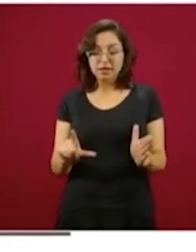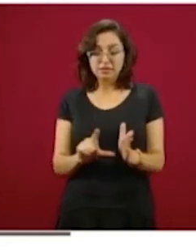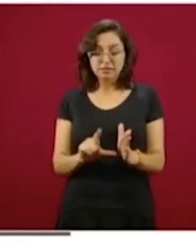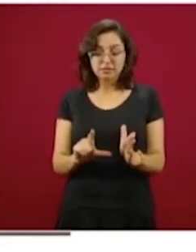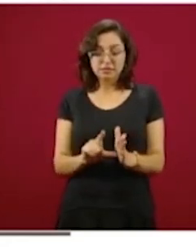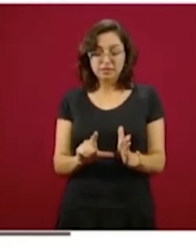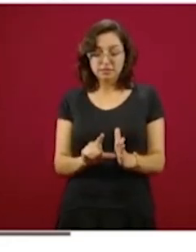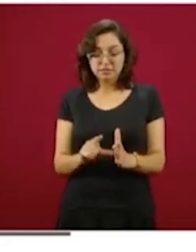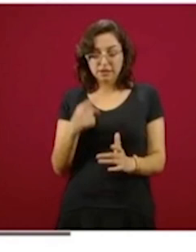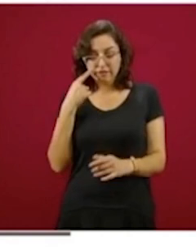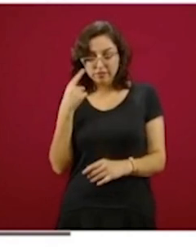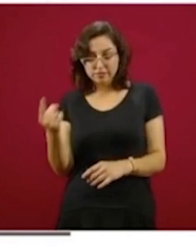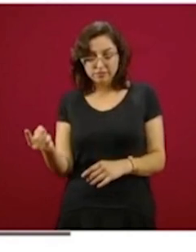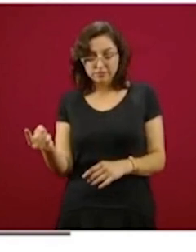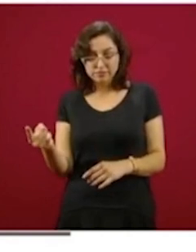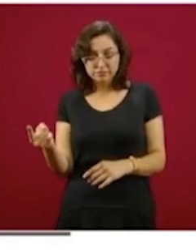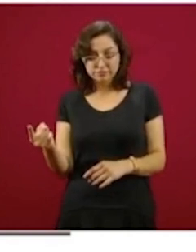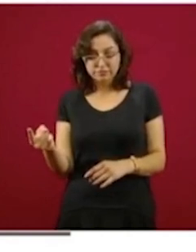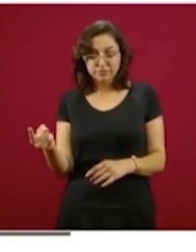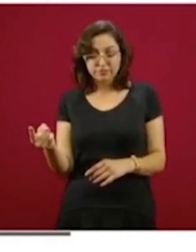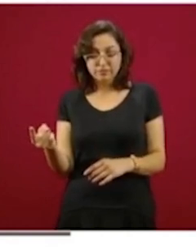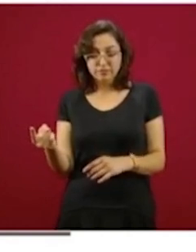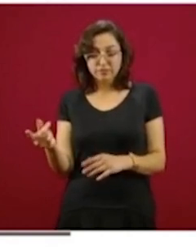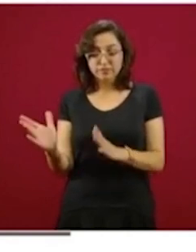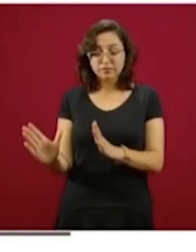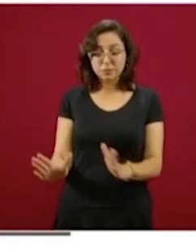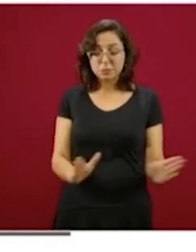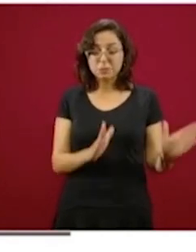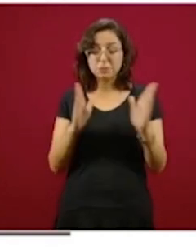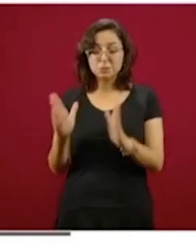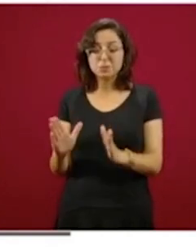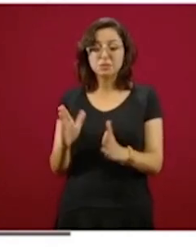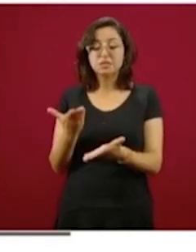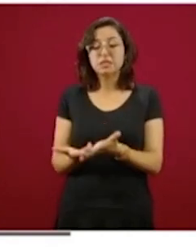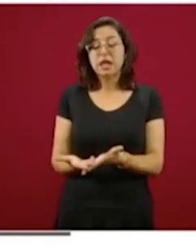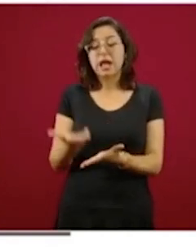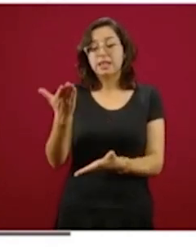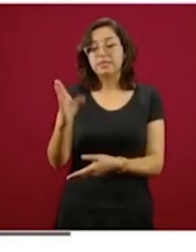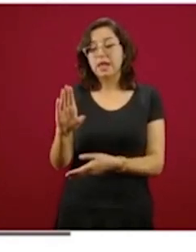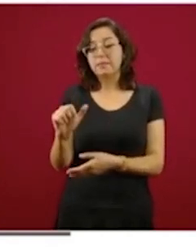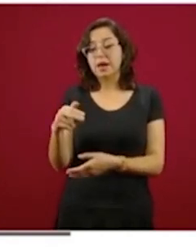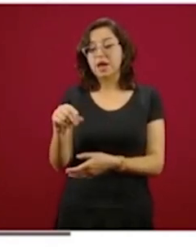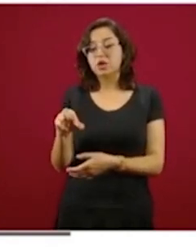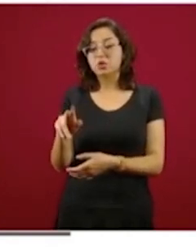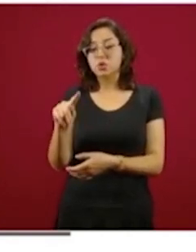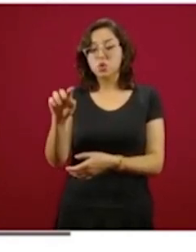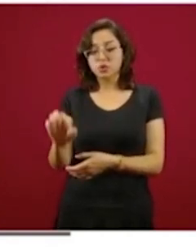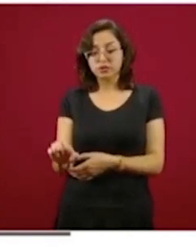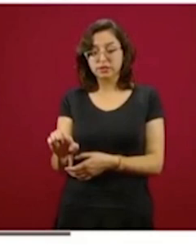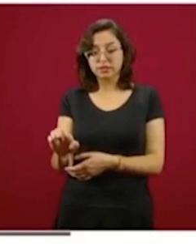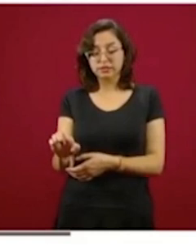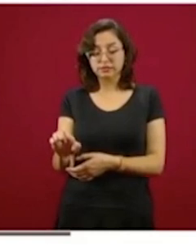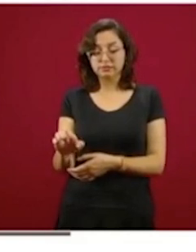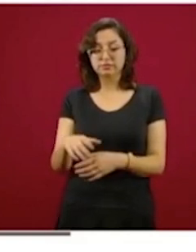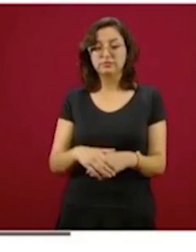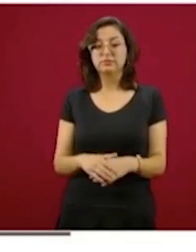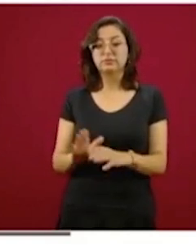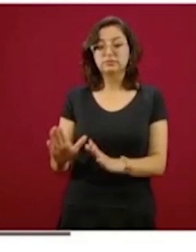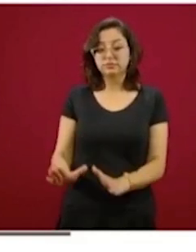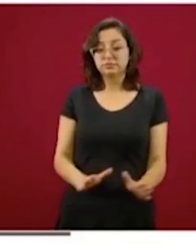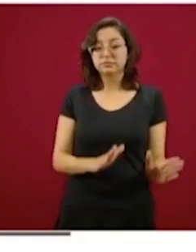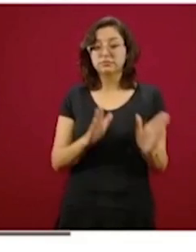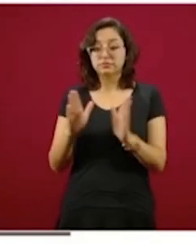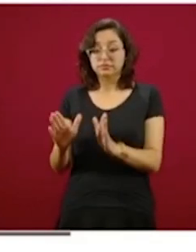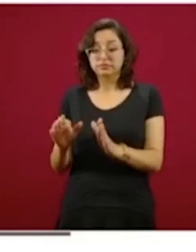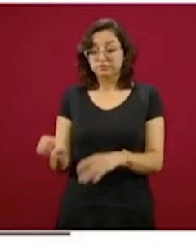dos, se selecciona dar de alta una cuenta Banorte. El paso tres, te confirmo, esto es para gente que no tiene una cuenta Banorte. Si ya